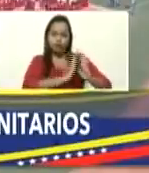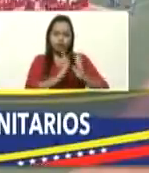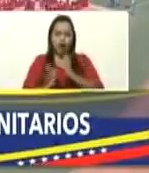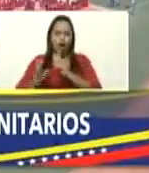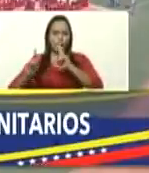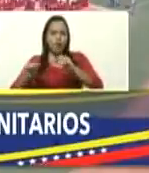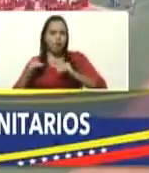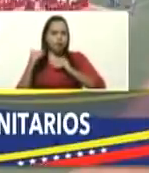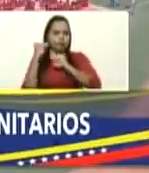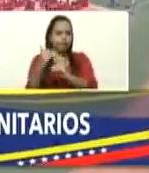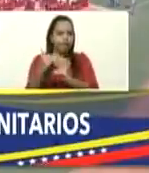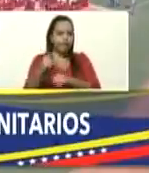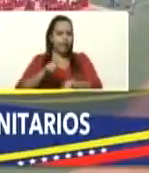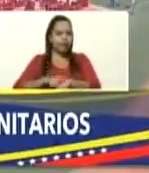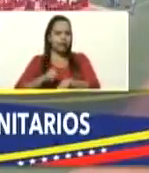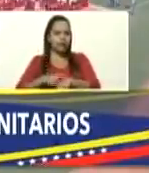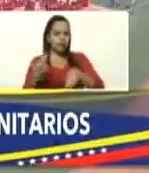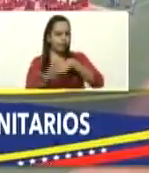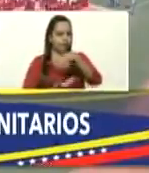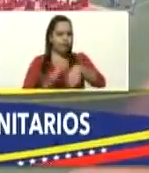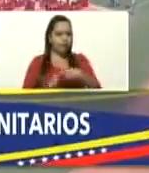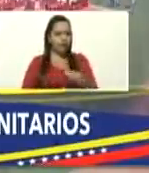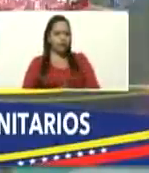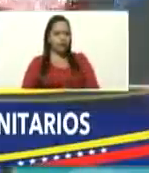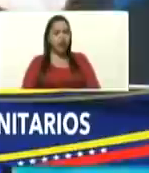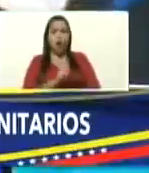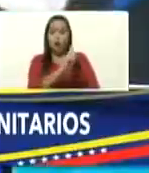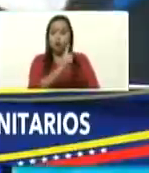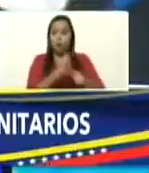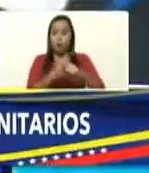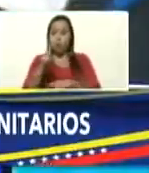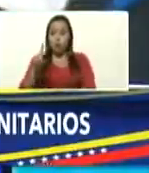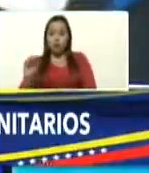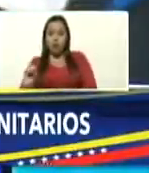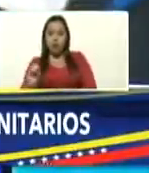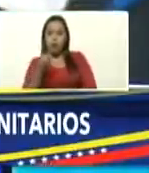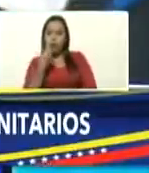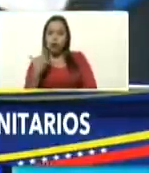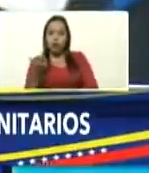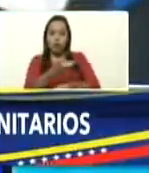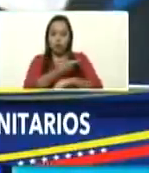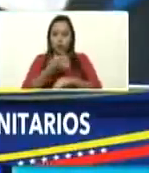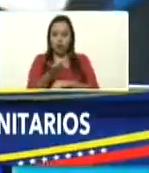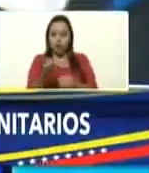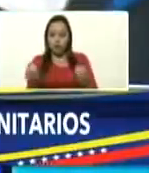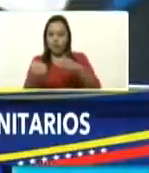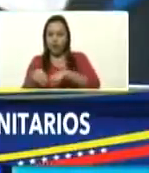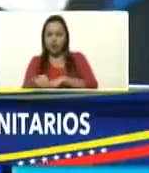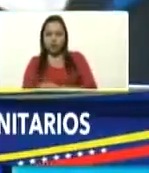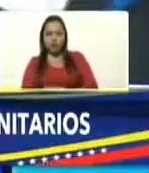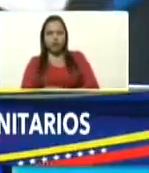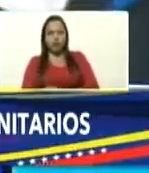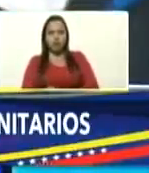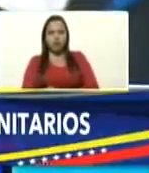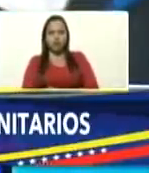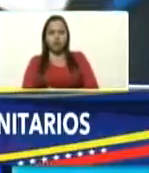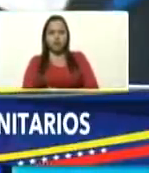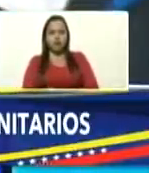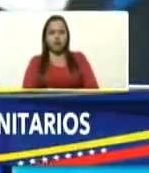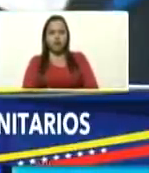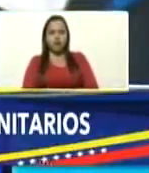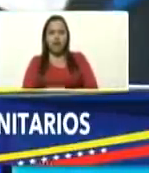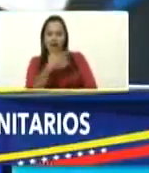nueva etapa, el 1x10 del buen gobierno, ¿verdad? La